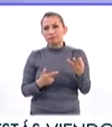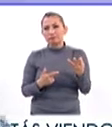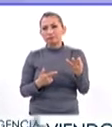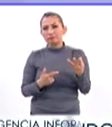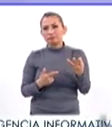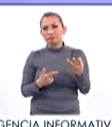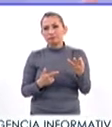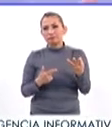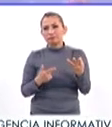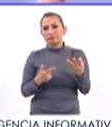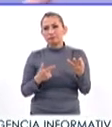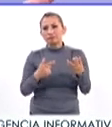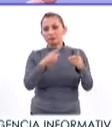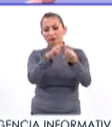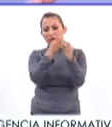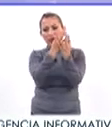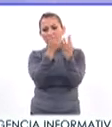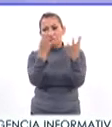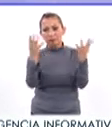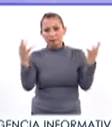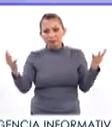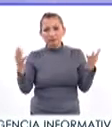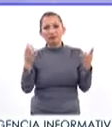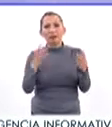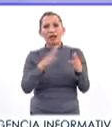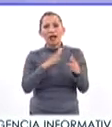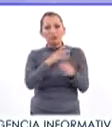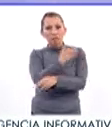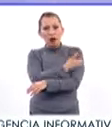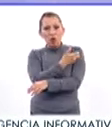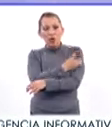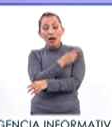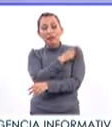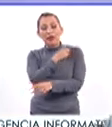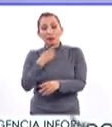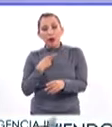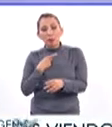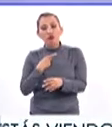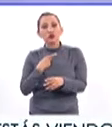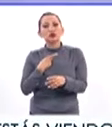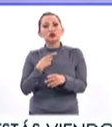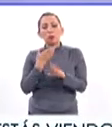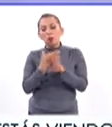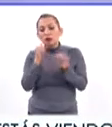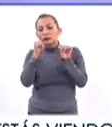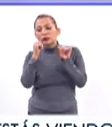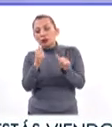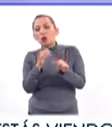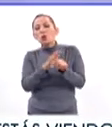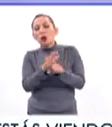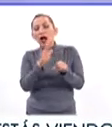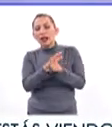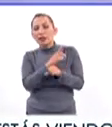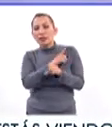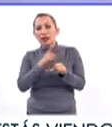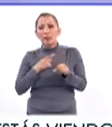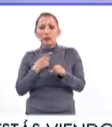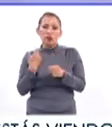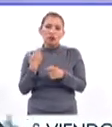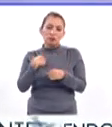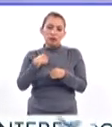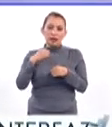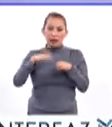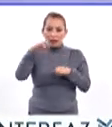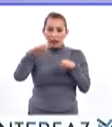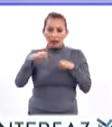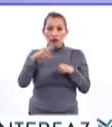ahora sí que un gran variedad de vacunas que tenemos que estar muy al pendiente de cuáles serían las que nos